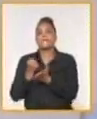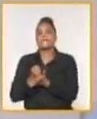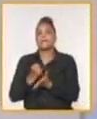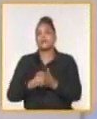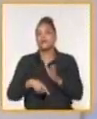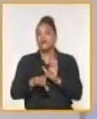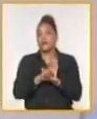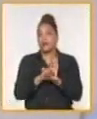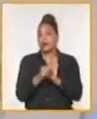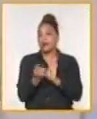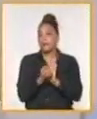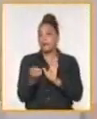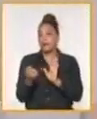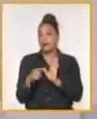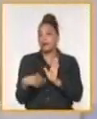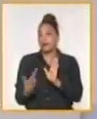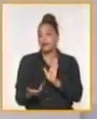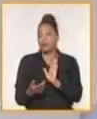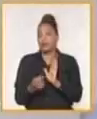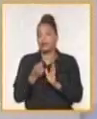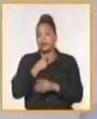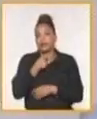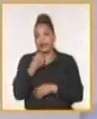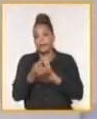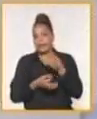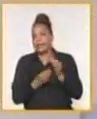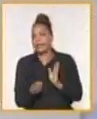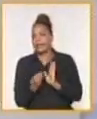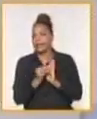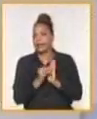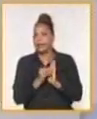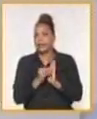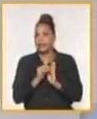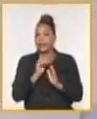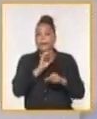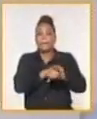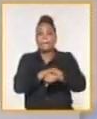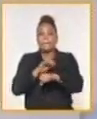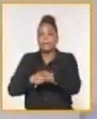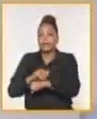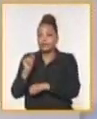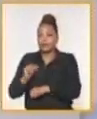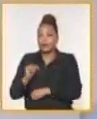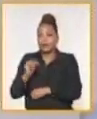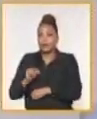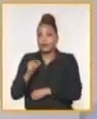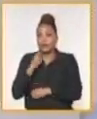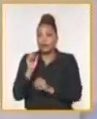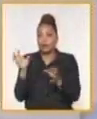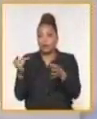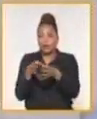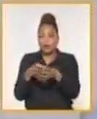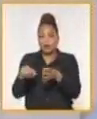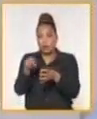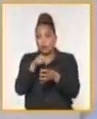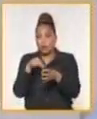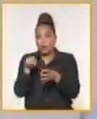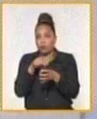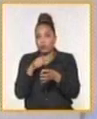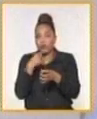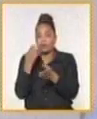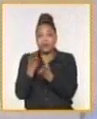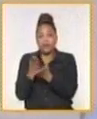le impide reclutar a los ultraortodoxos, que le llaman, o no son ultras, son simplemente